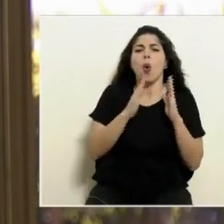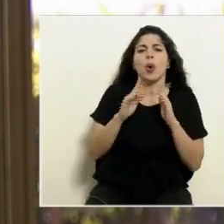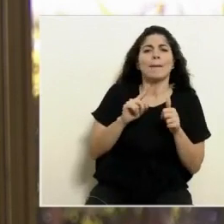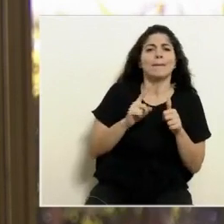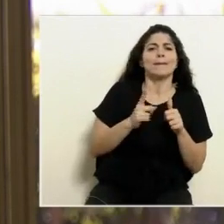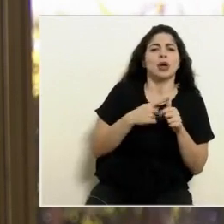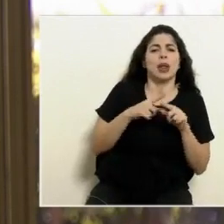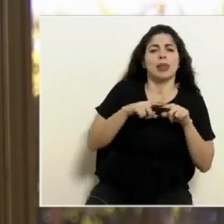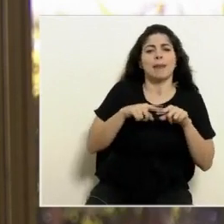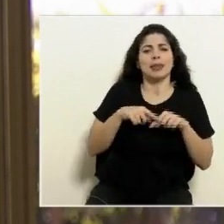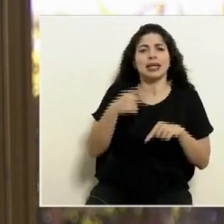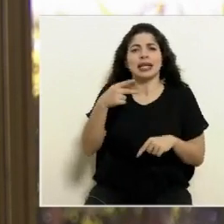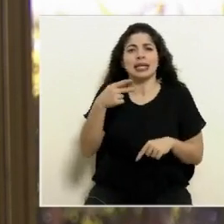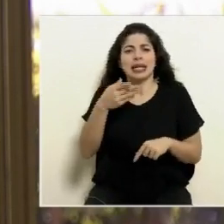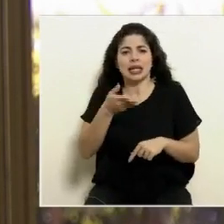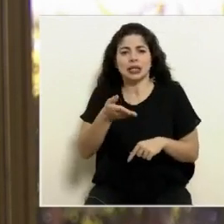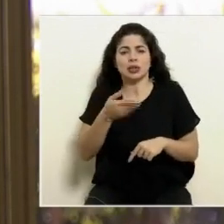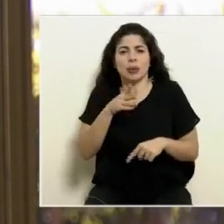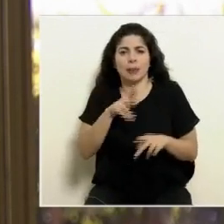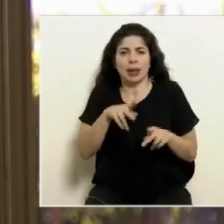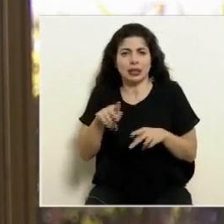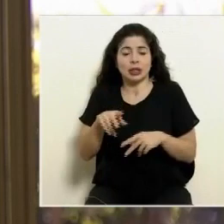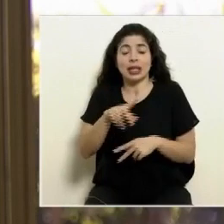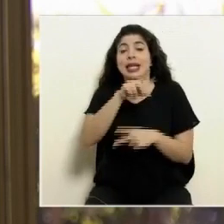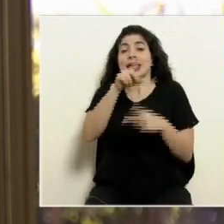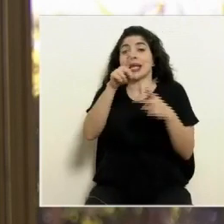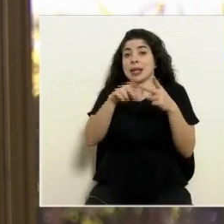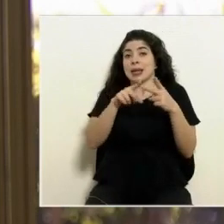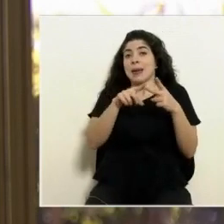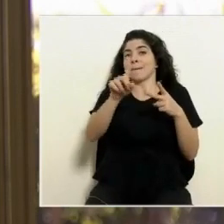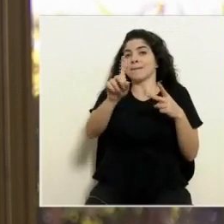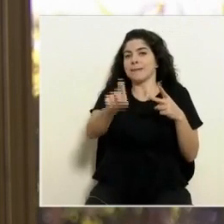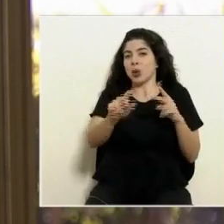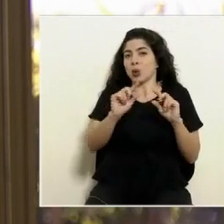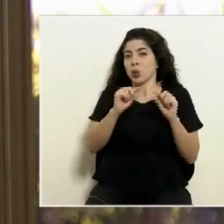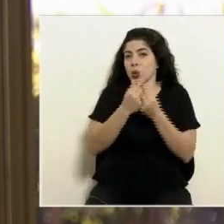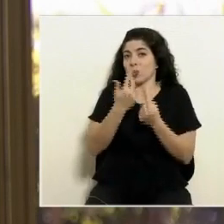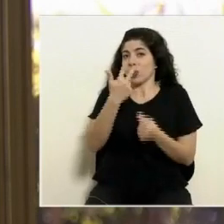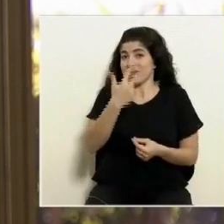factores de riesgo que tienen esa población? Lo otro, también consultarle con respecto al